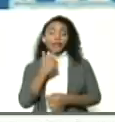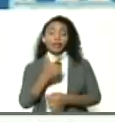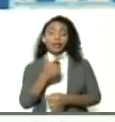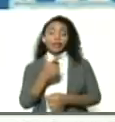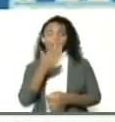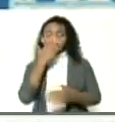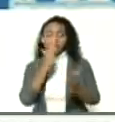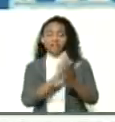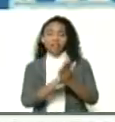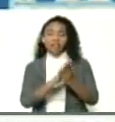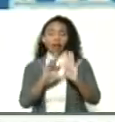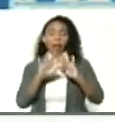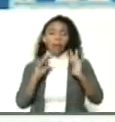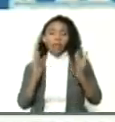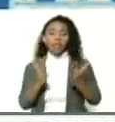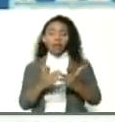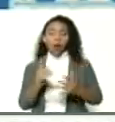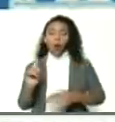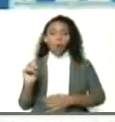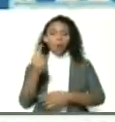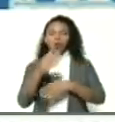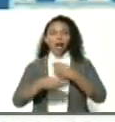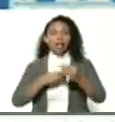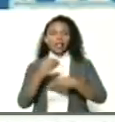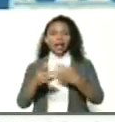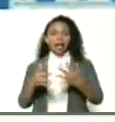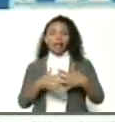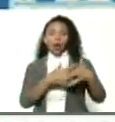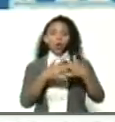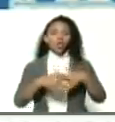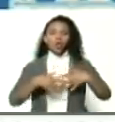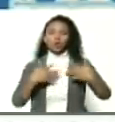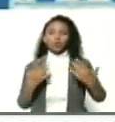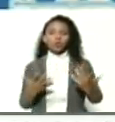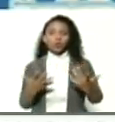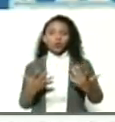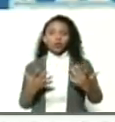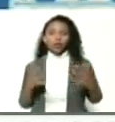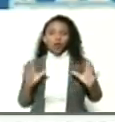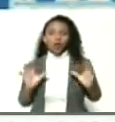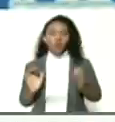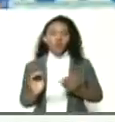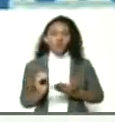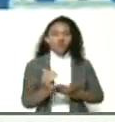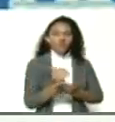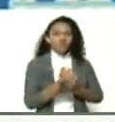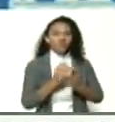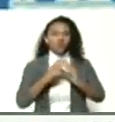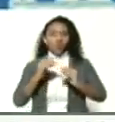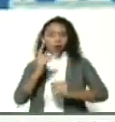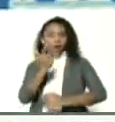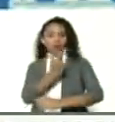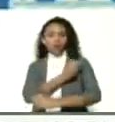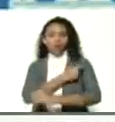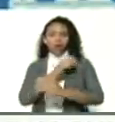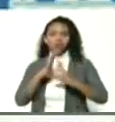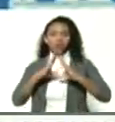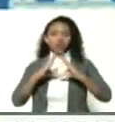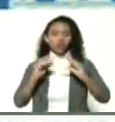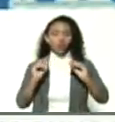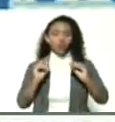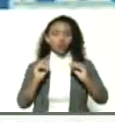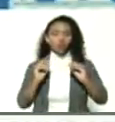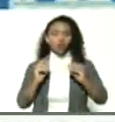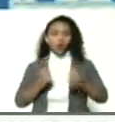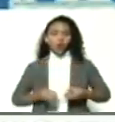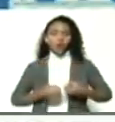frente a una pandemia, lo primero que tiene que hacer Estados Unidos es acumular todas las vacunas, acumular todos los